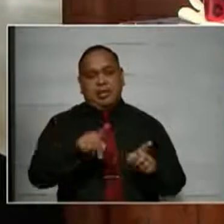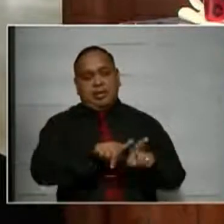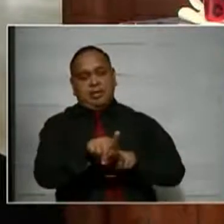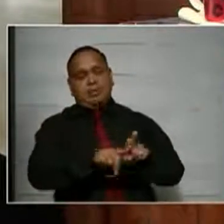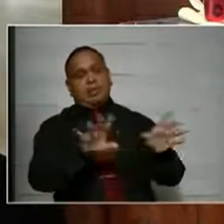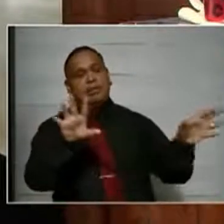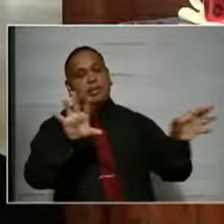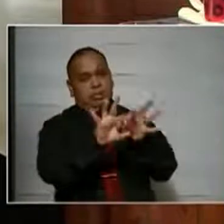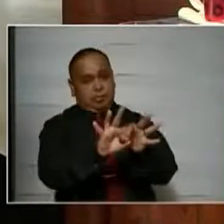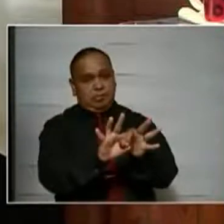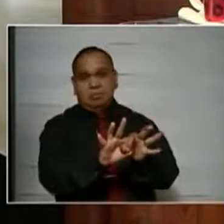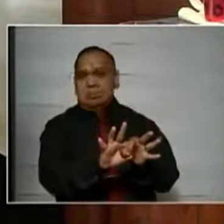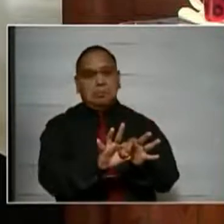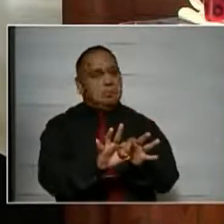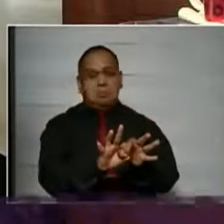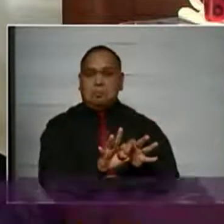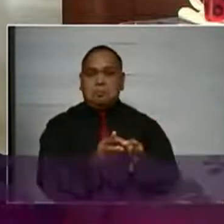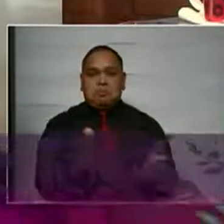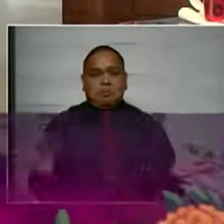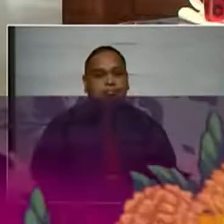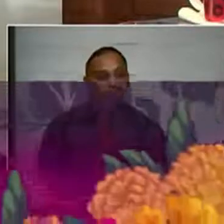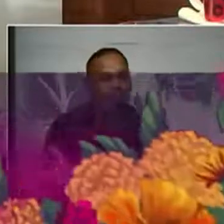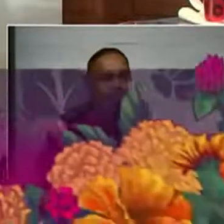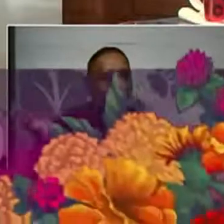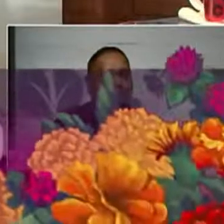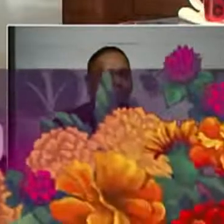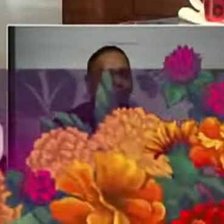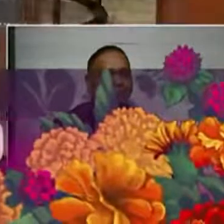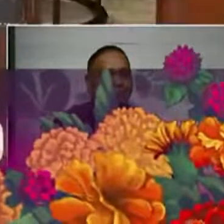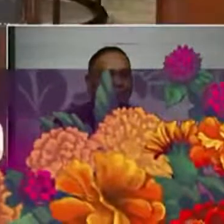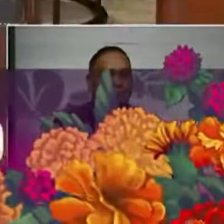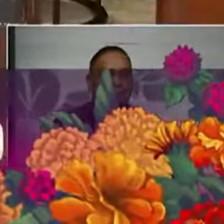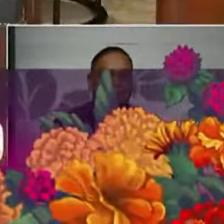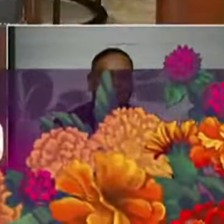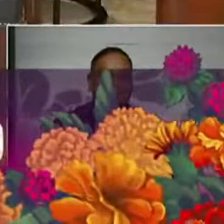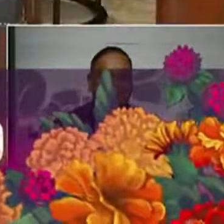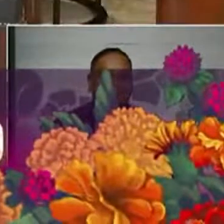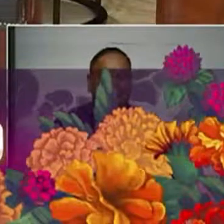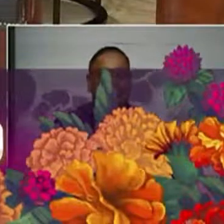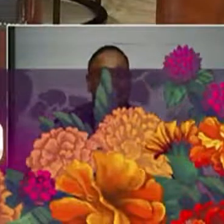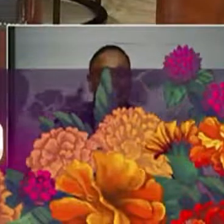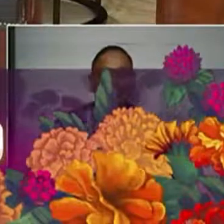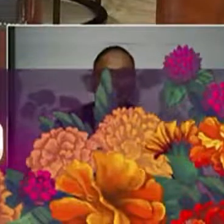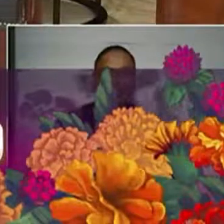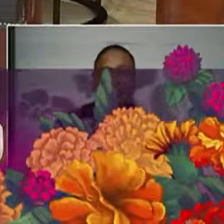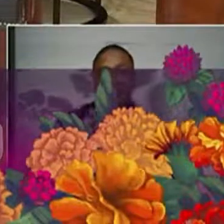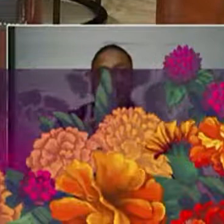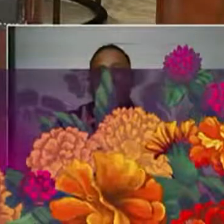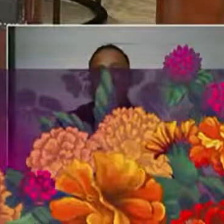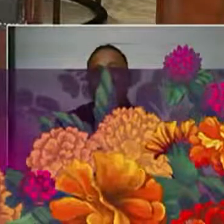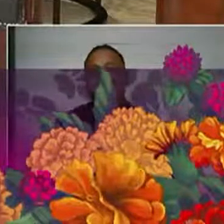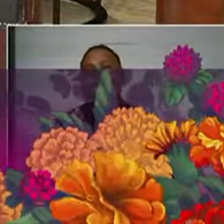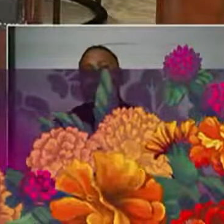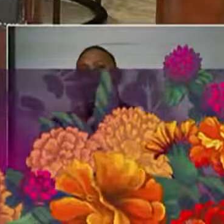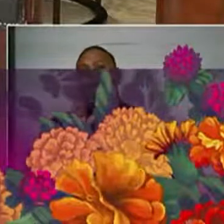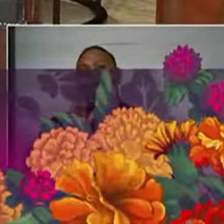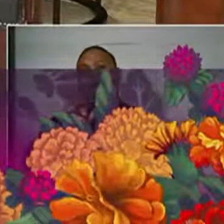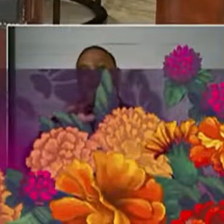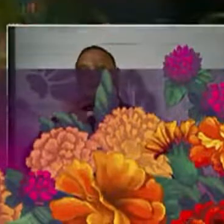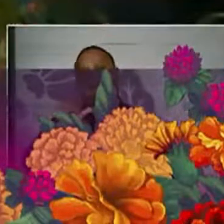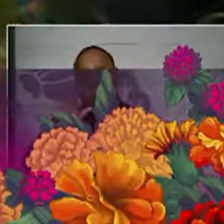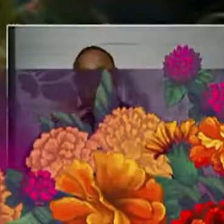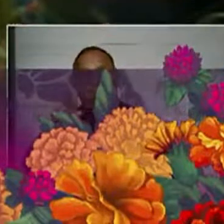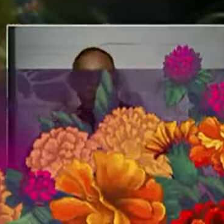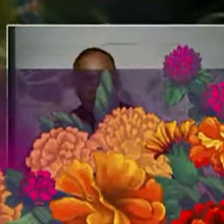eso lo motiva mucho amigos o sea ahí pues prácticamente le pasó a su